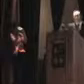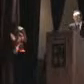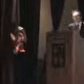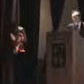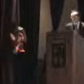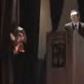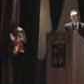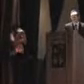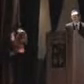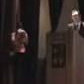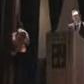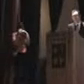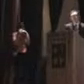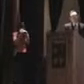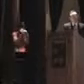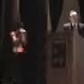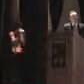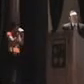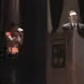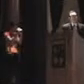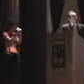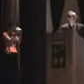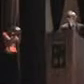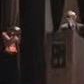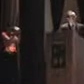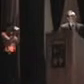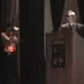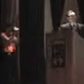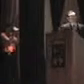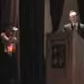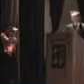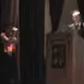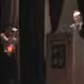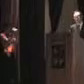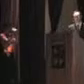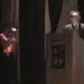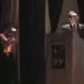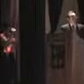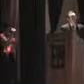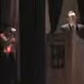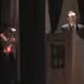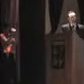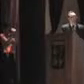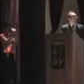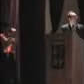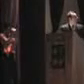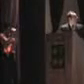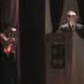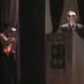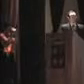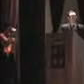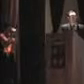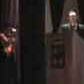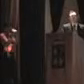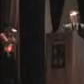Otro punto importante a tener en cuenta es ver cómo ha sido la evolución de las tarifas en los últimos años. Nosotros en el año 2006 determinamos